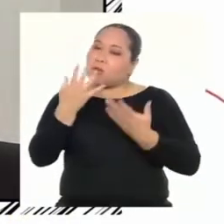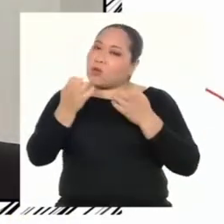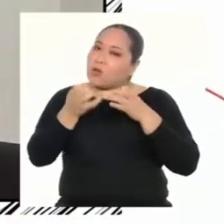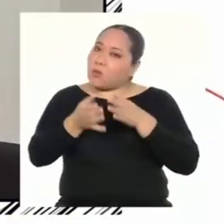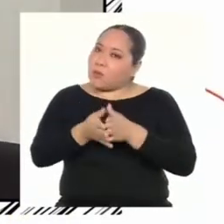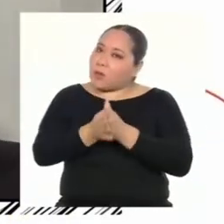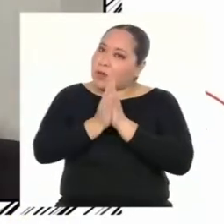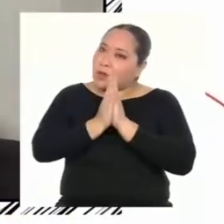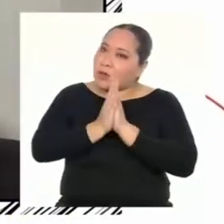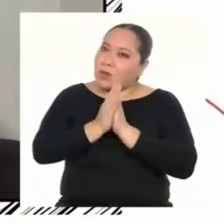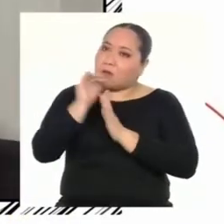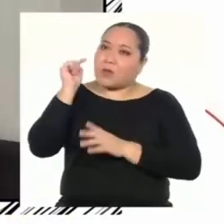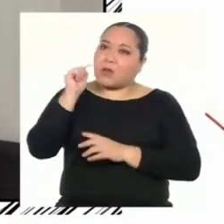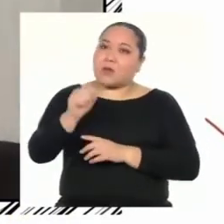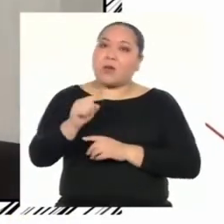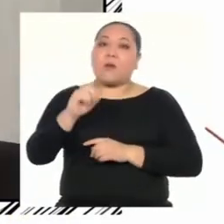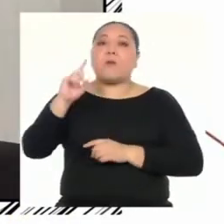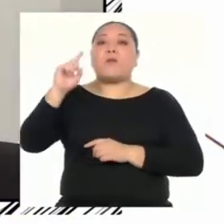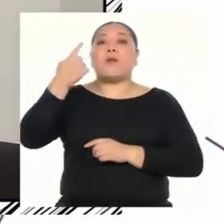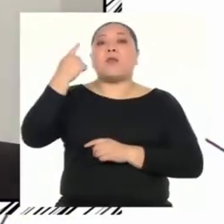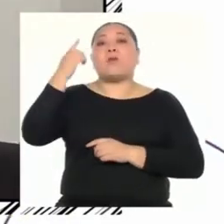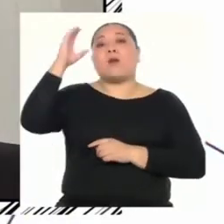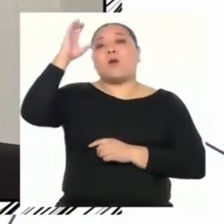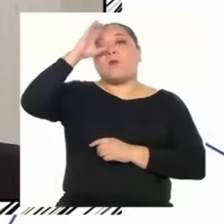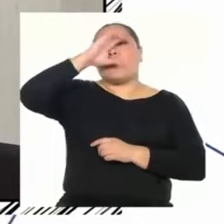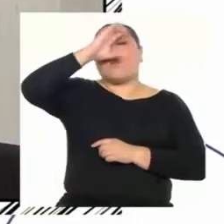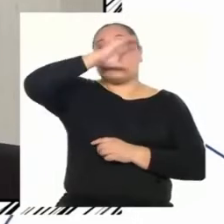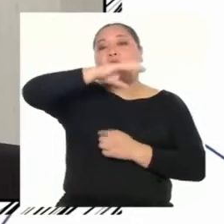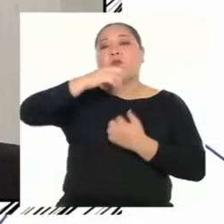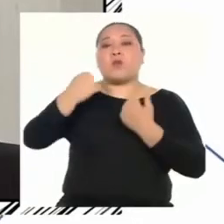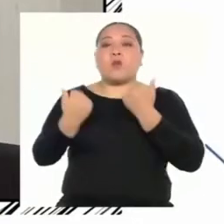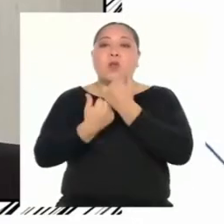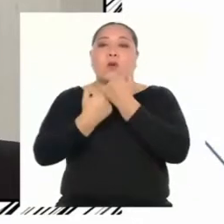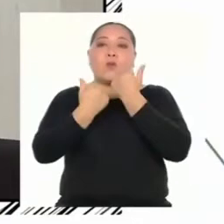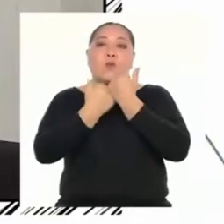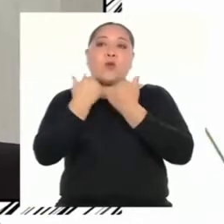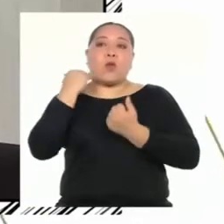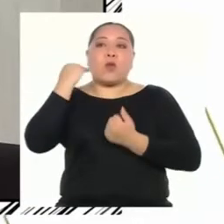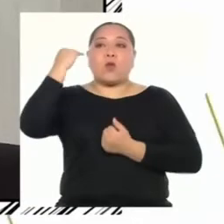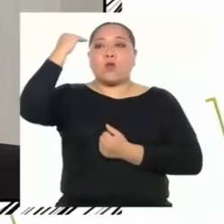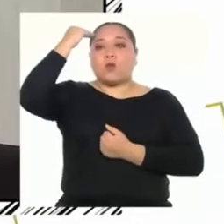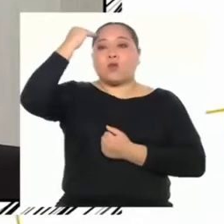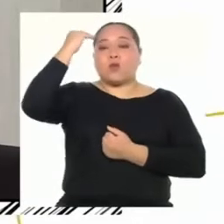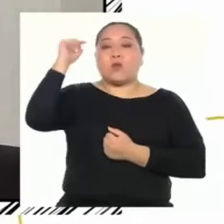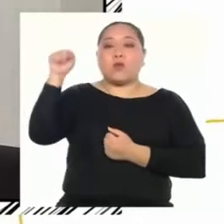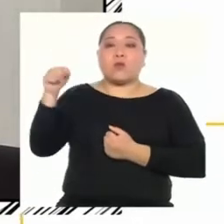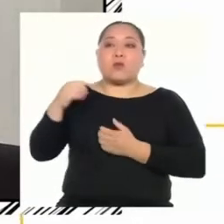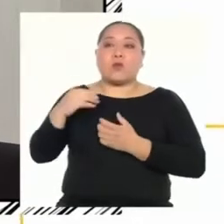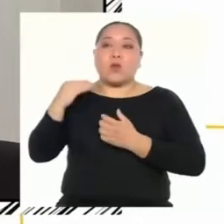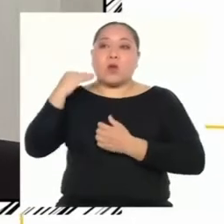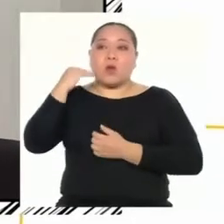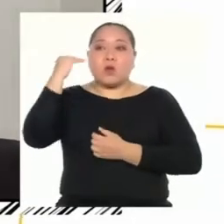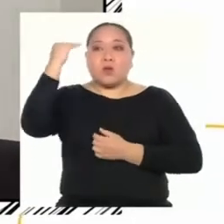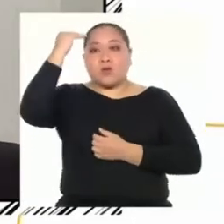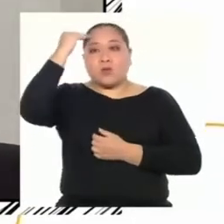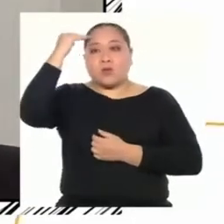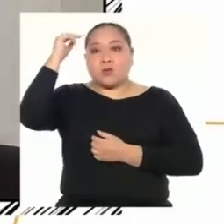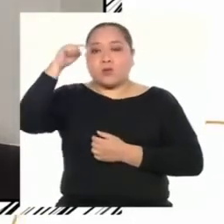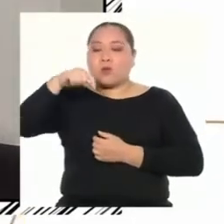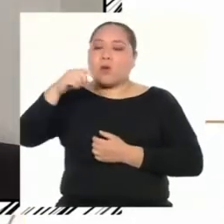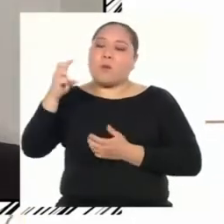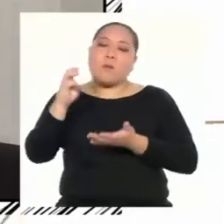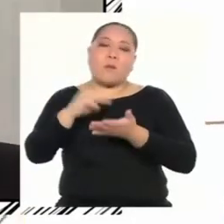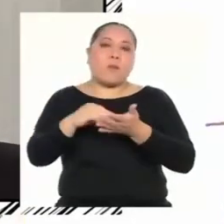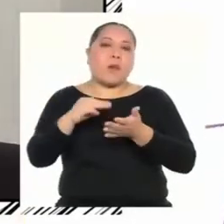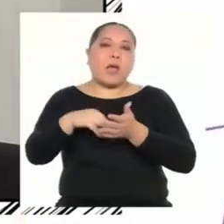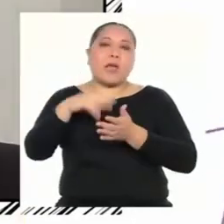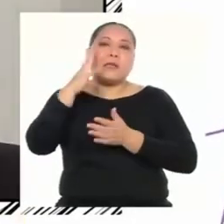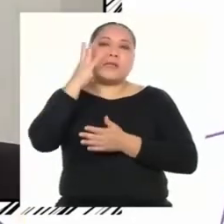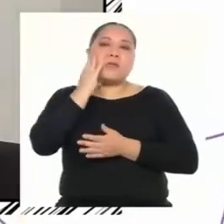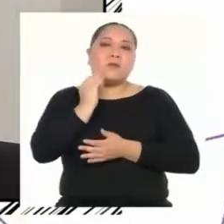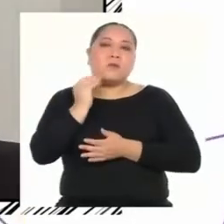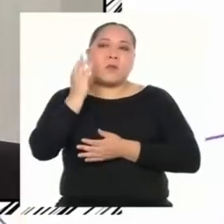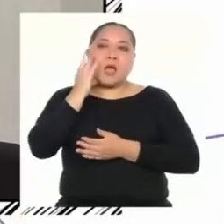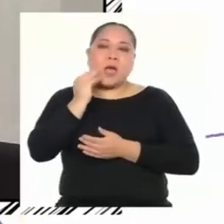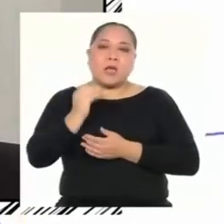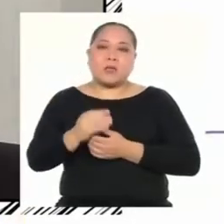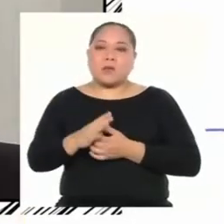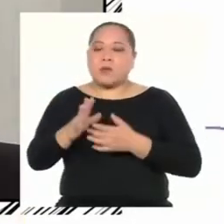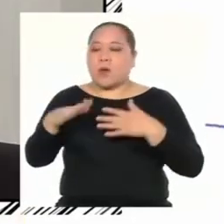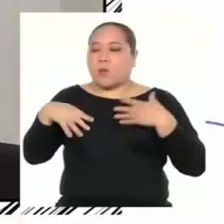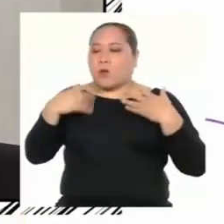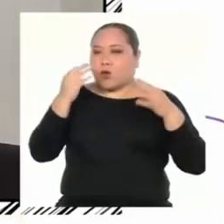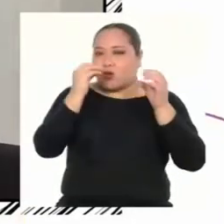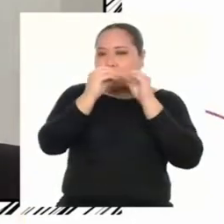pedir algo, que es que primero busquen el apoyo de los adultos, porque los adultos vamos a tener más experiencia para